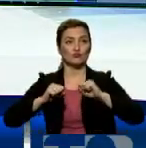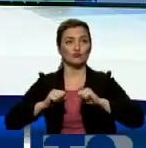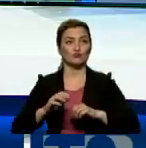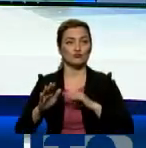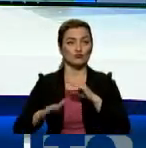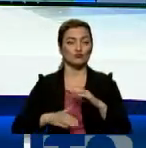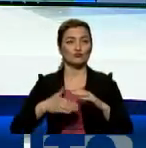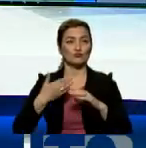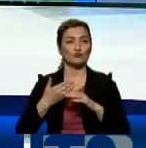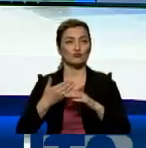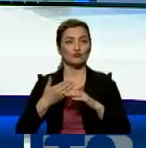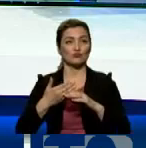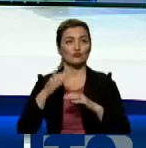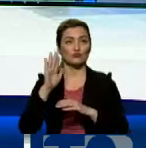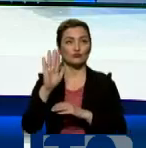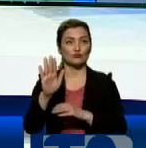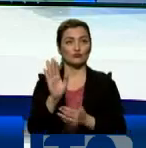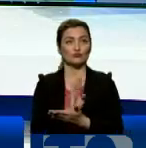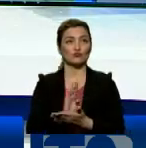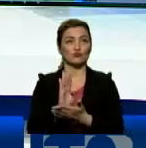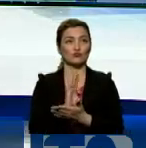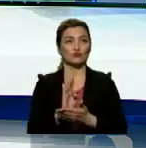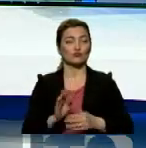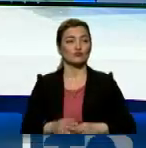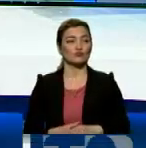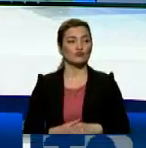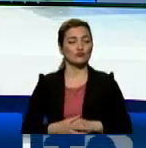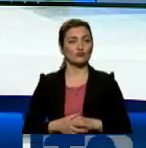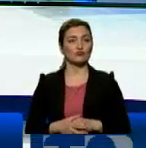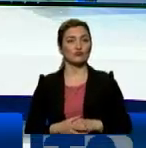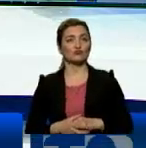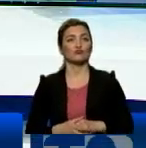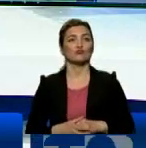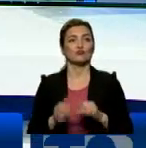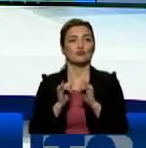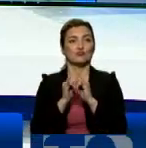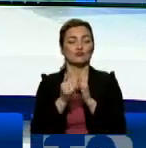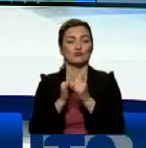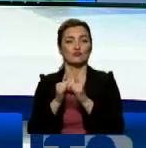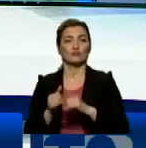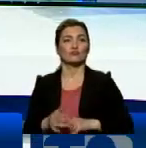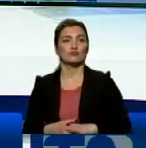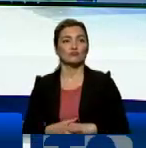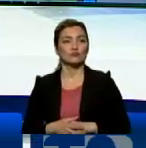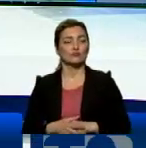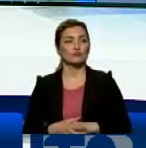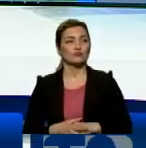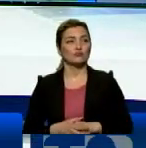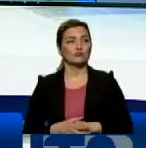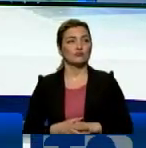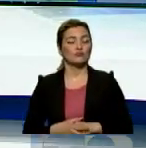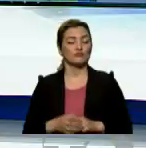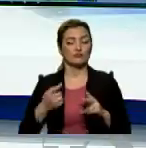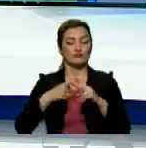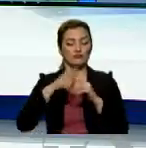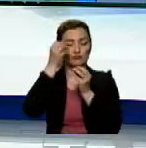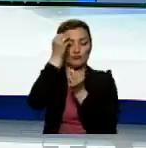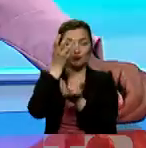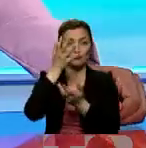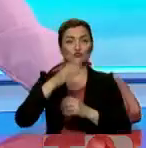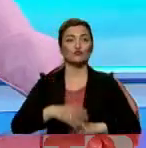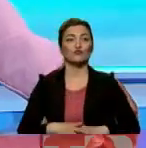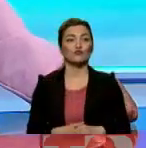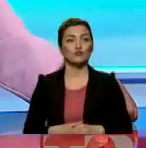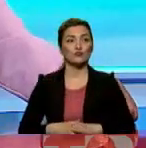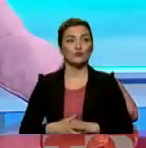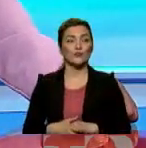puedan enviar lo que sucede en su sector. Y por supuesto, también está habilitado nuestro número de WhatsApp. Ahora sí, iniciamos con la información, Isa